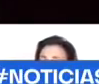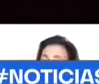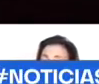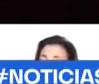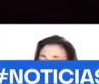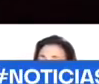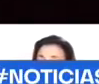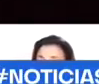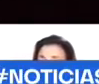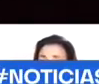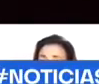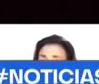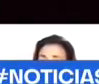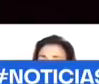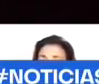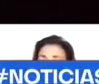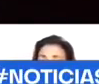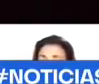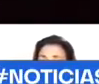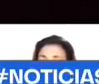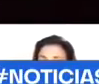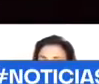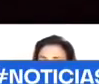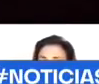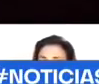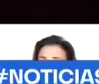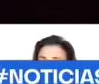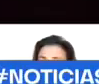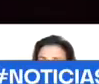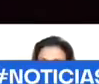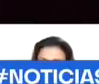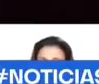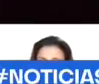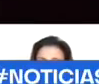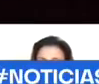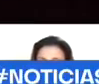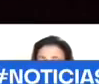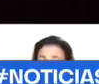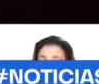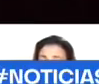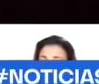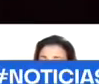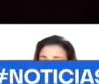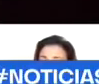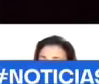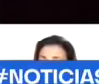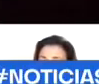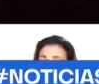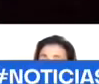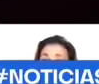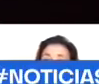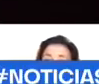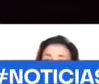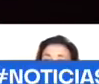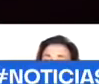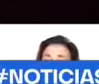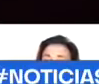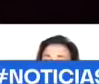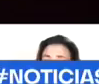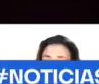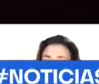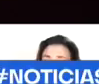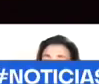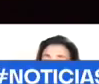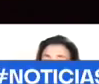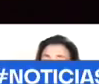primero transitorio en el siguiente sentido. Artículo primero transitorio, las disposiciones de la presente ley entrarán en vigencia a partir del